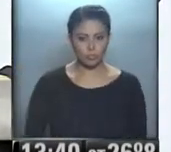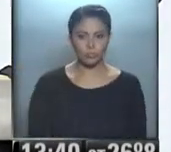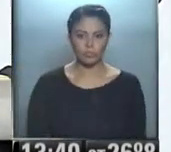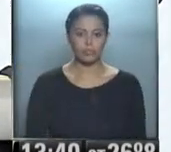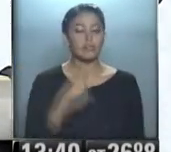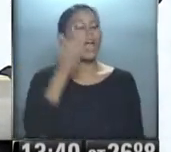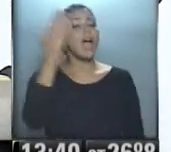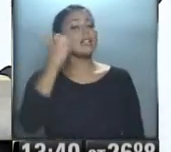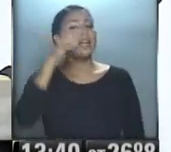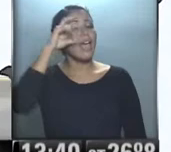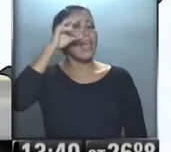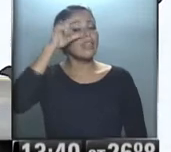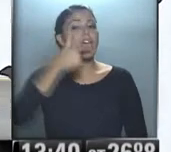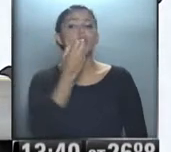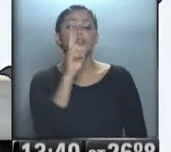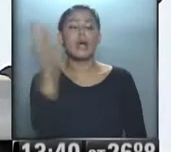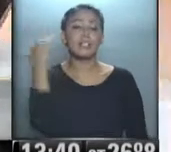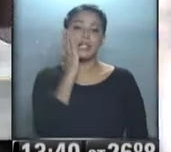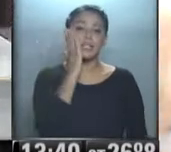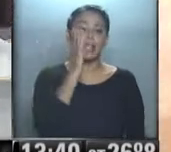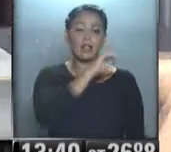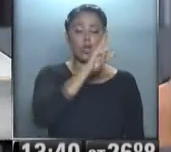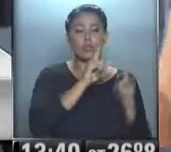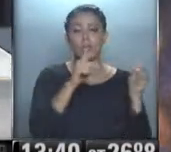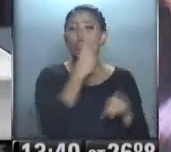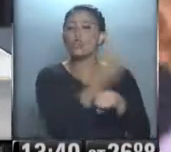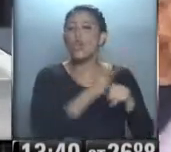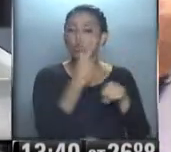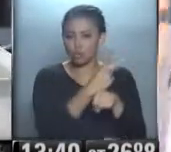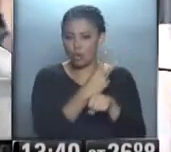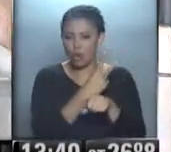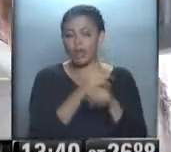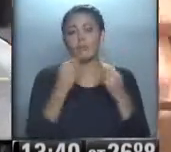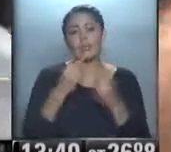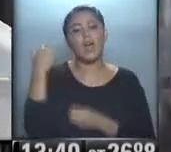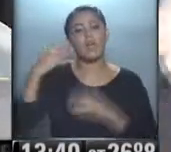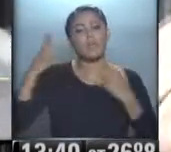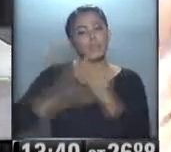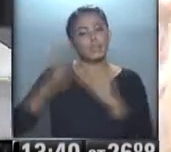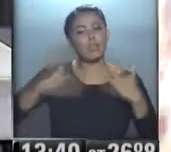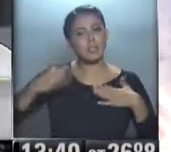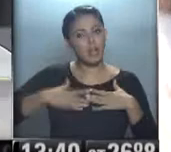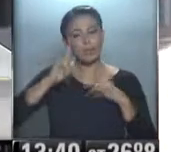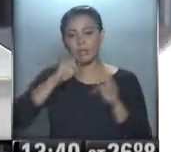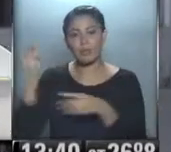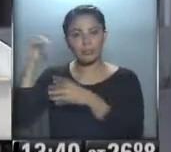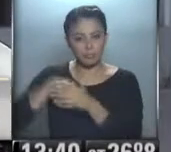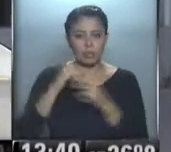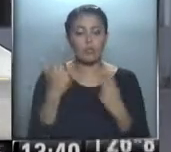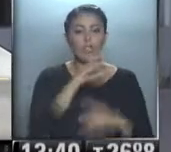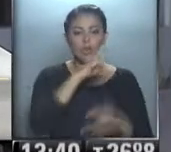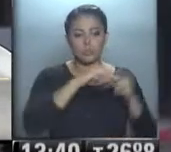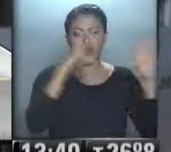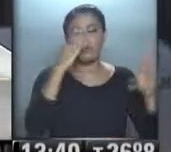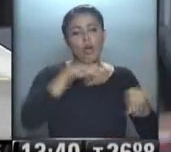dio la luz por la tarde y tuvimos 2 horas de luz porque había habido gestiones del Ministerio de Salud. Yo creo que eso hizo que volviera la luz, pero a